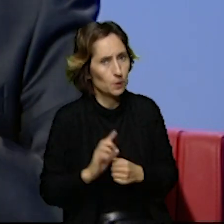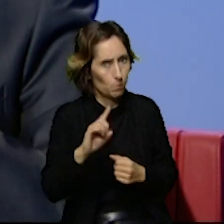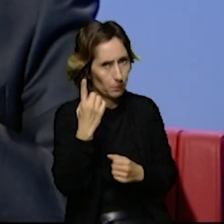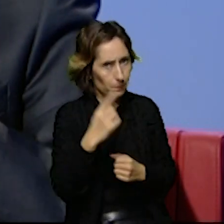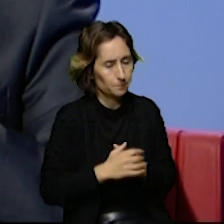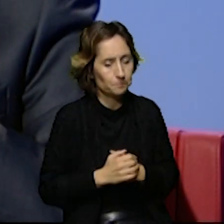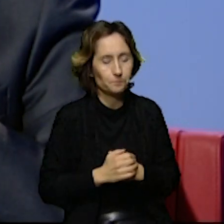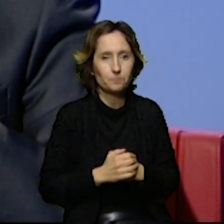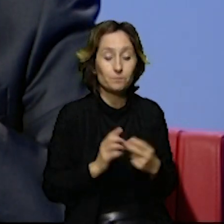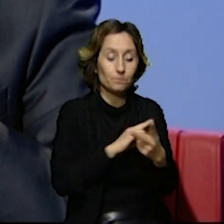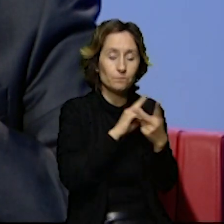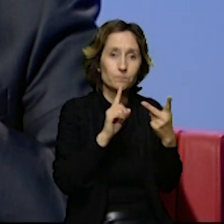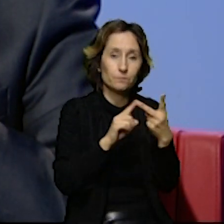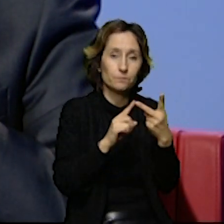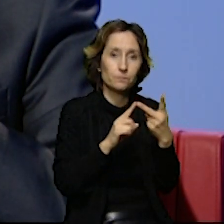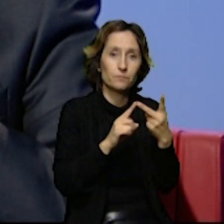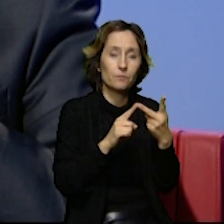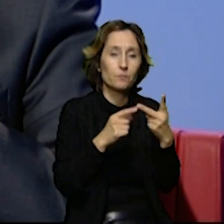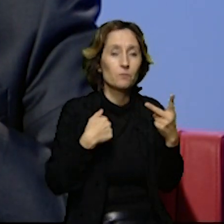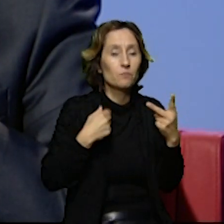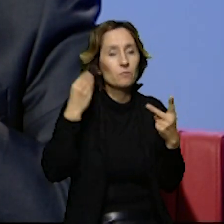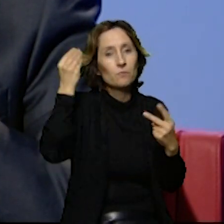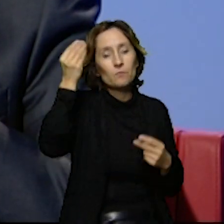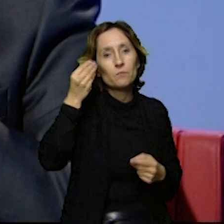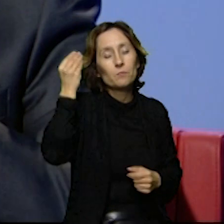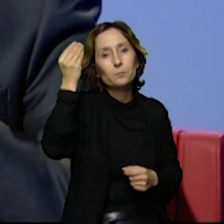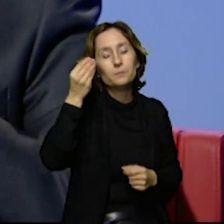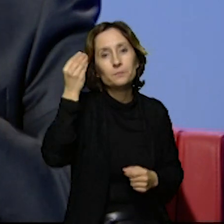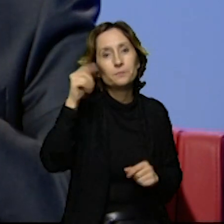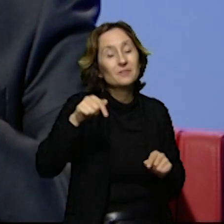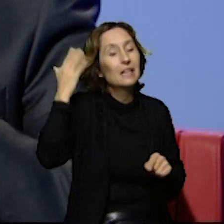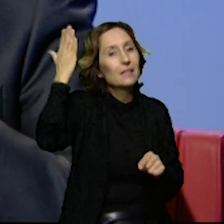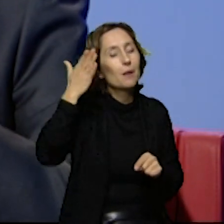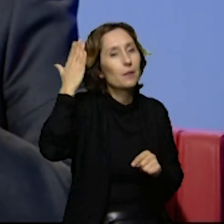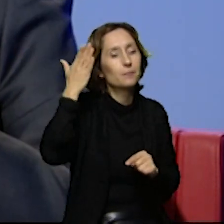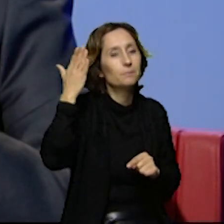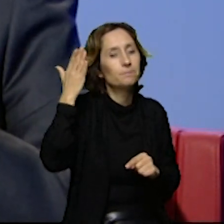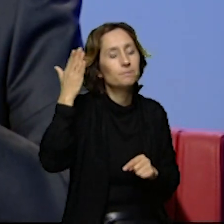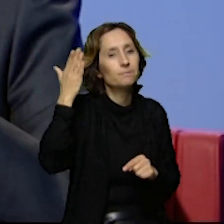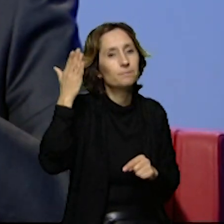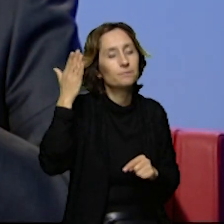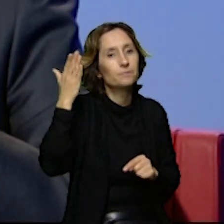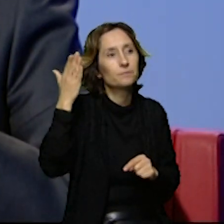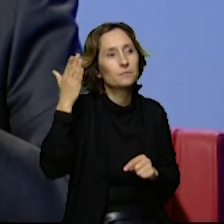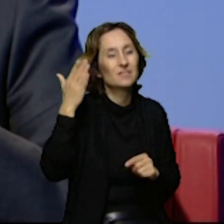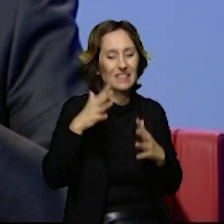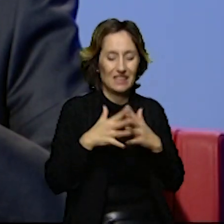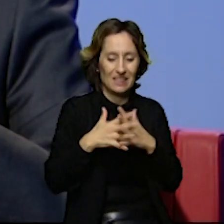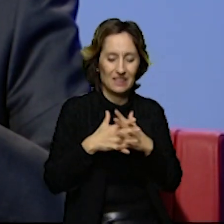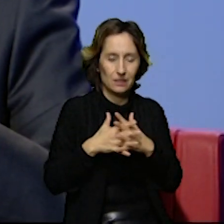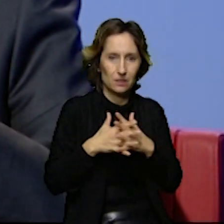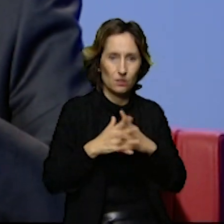lugar. En segundo lugar, yo creo que Navarra, las infraestructuras,